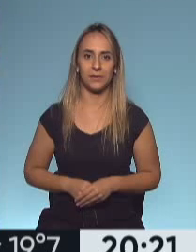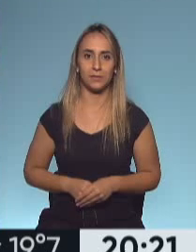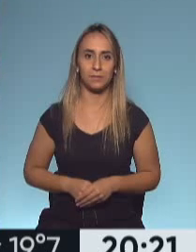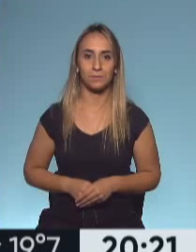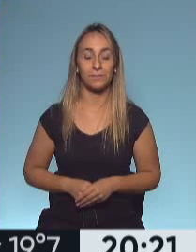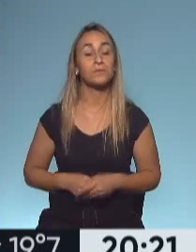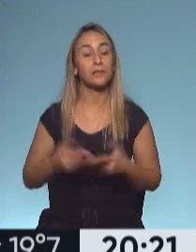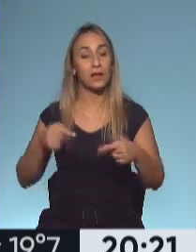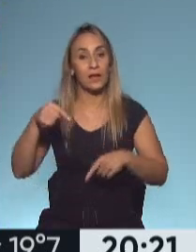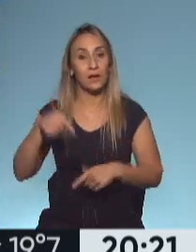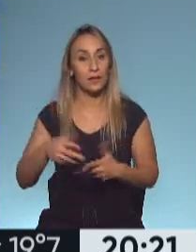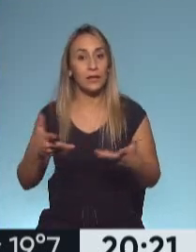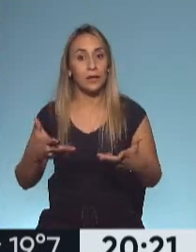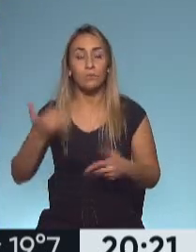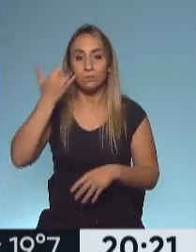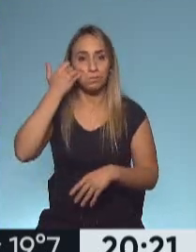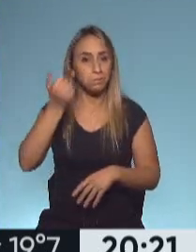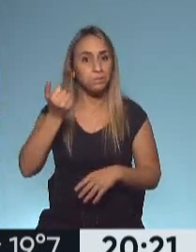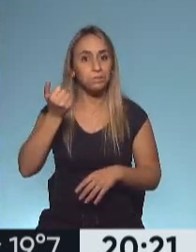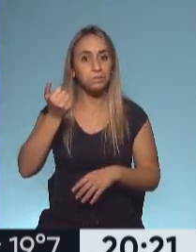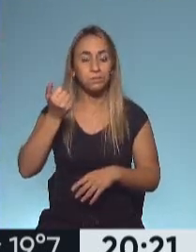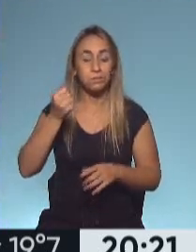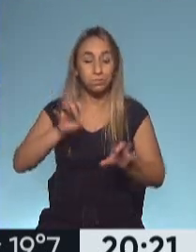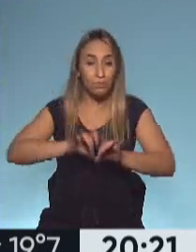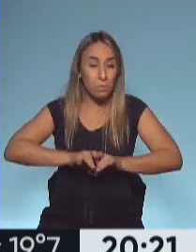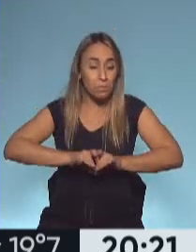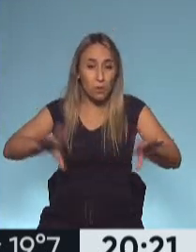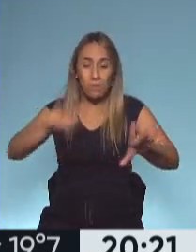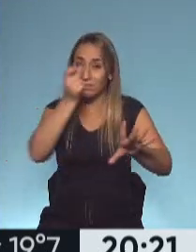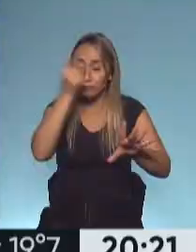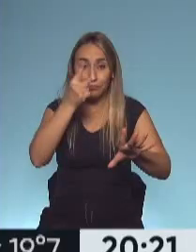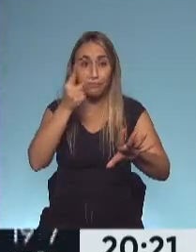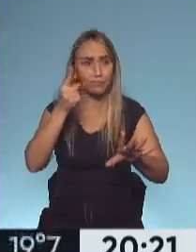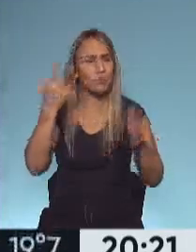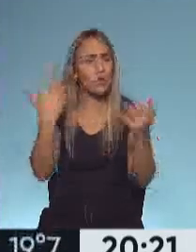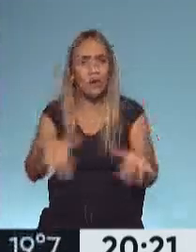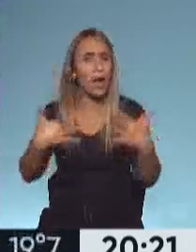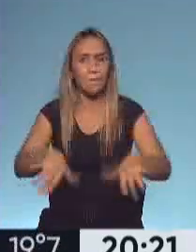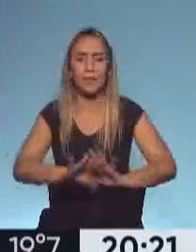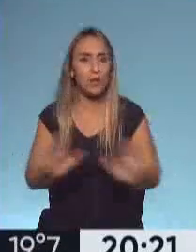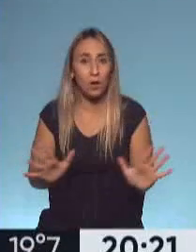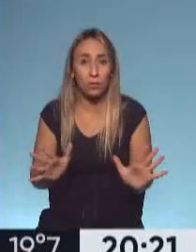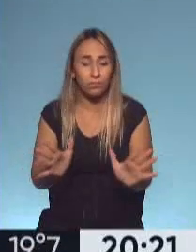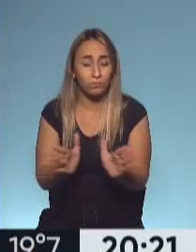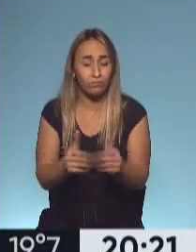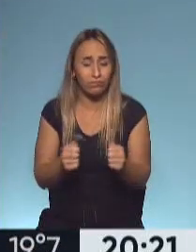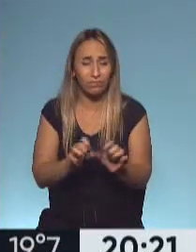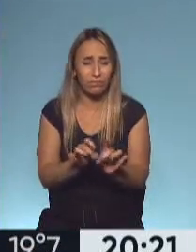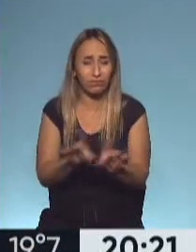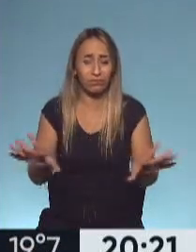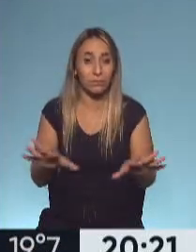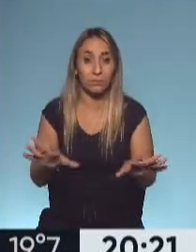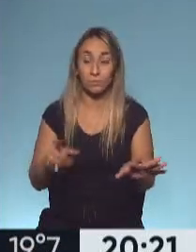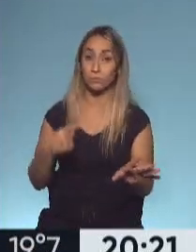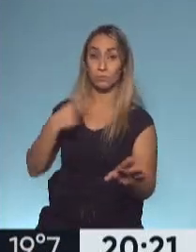esta ola se ha instalado con una velocidad y con una magnitud que ha puesto en